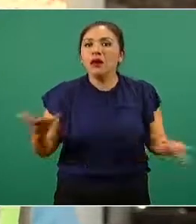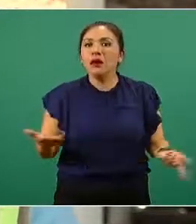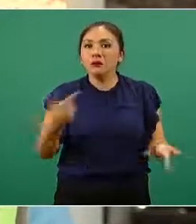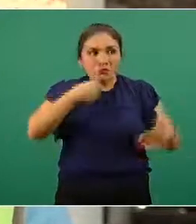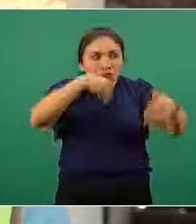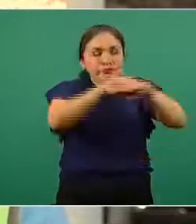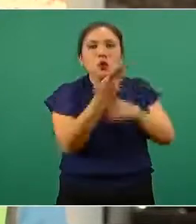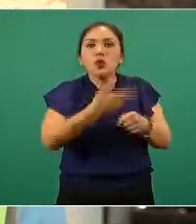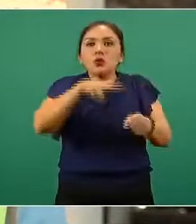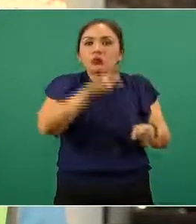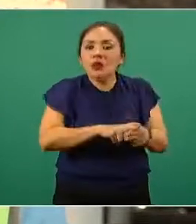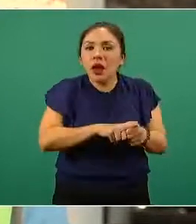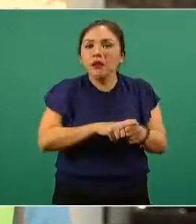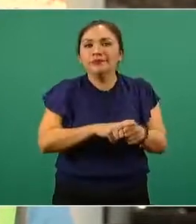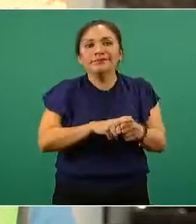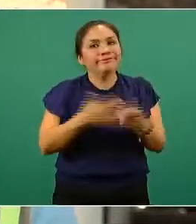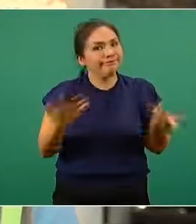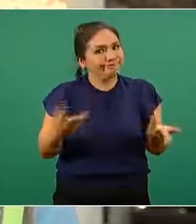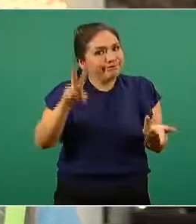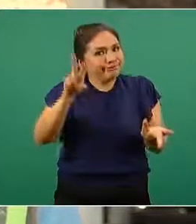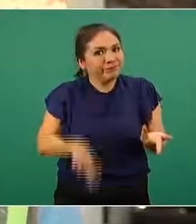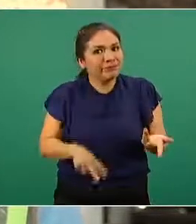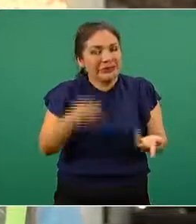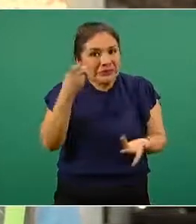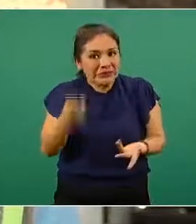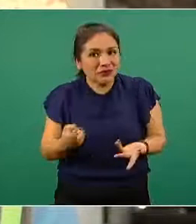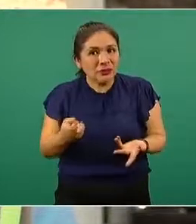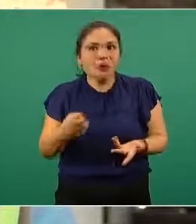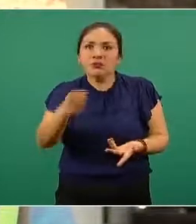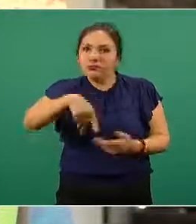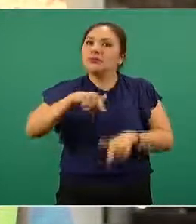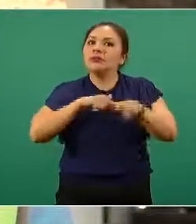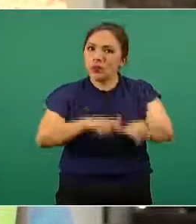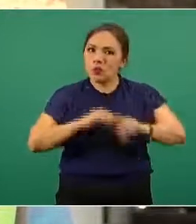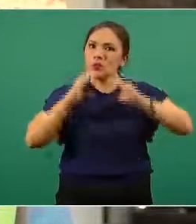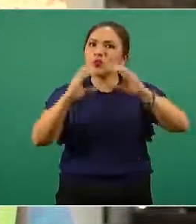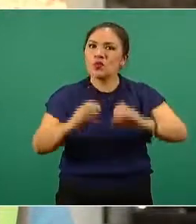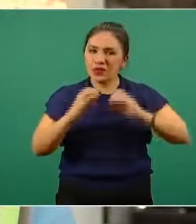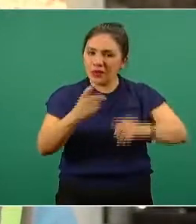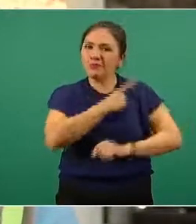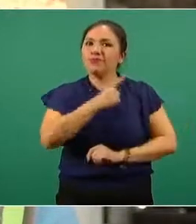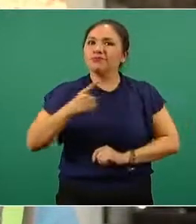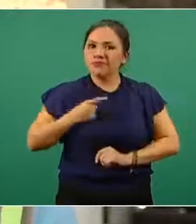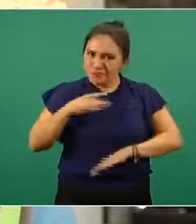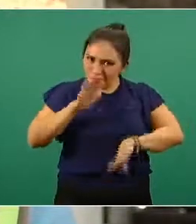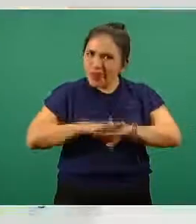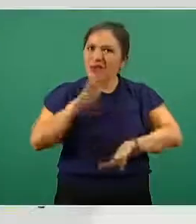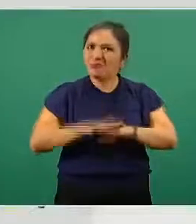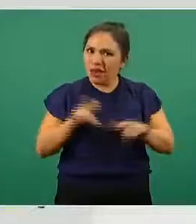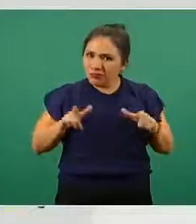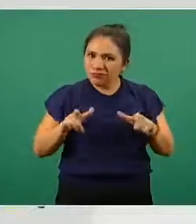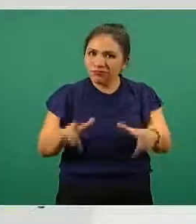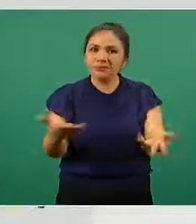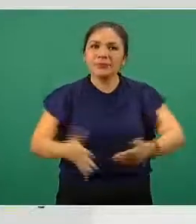llegué a estar hospitalizado, así que no bajemos la guardia, hay que seguir echándole ganas.